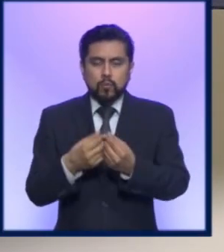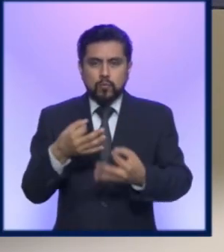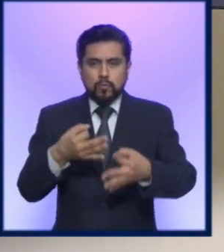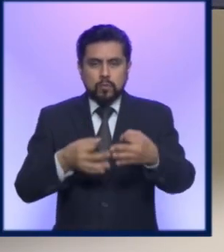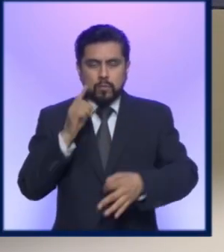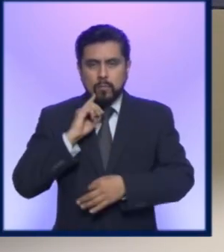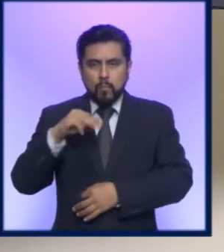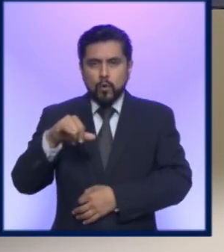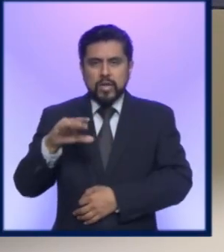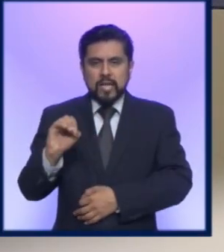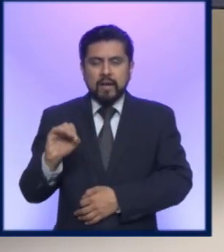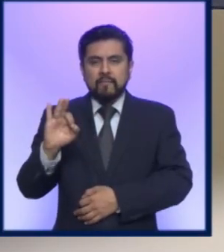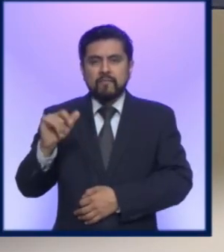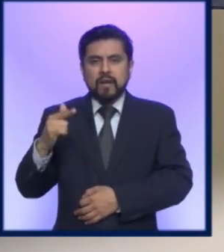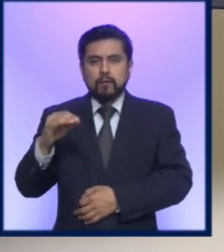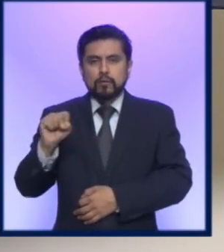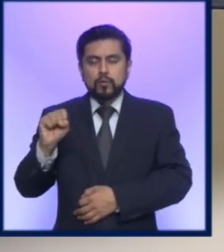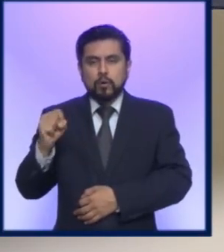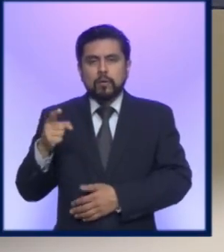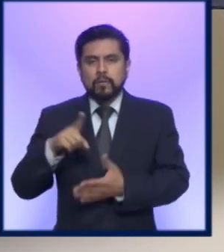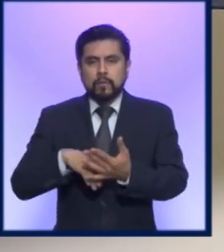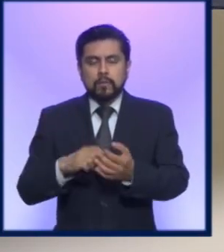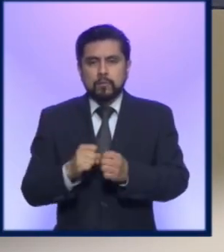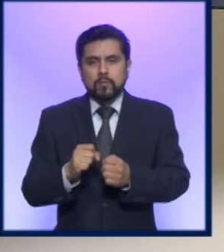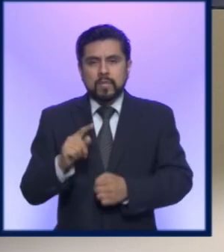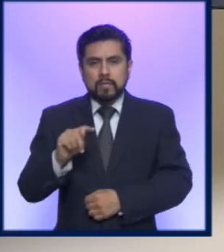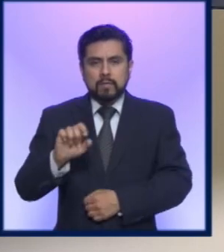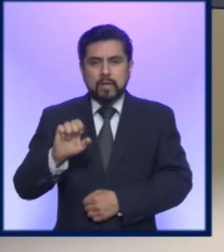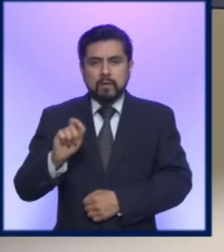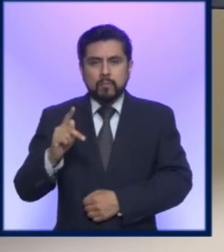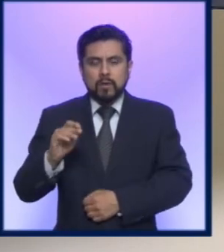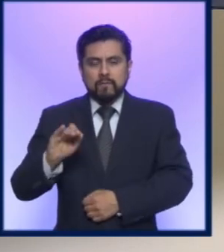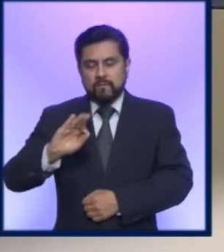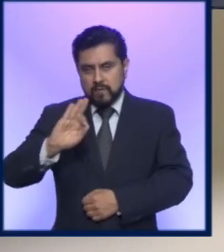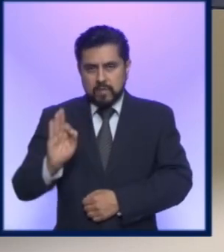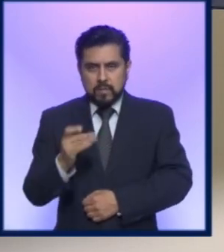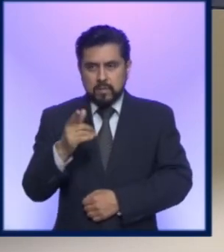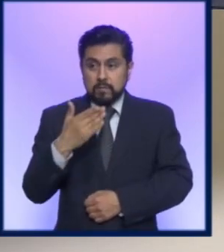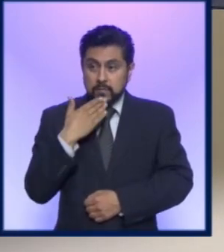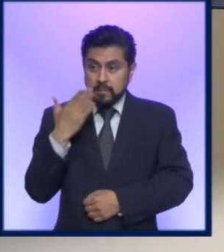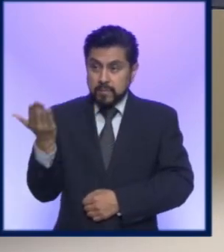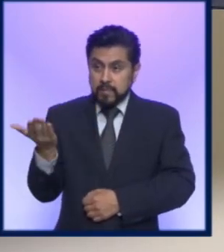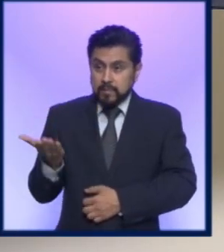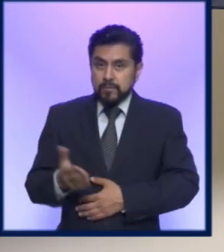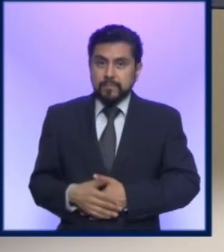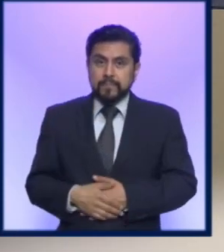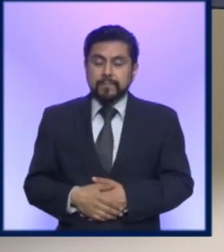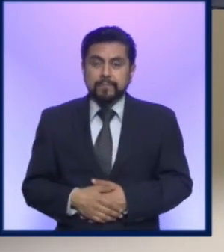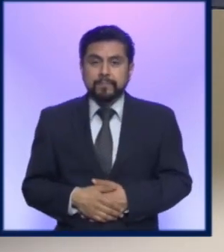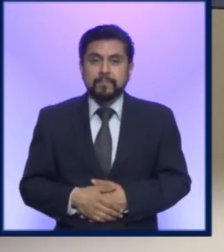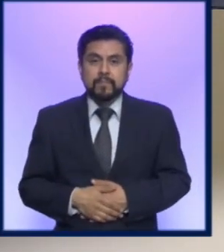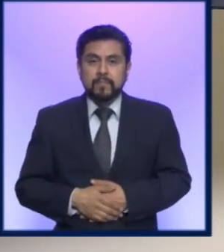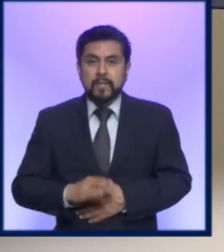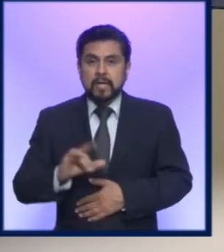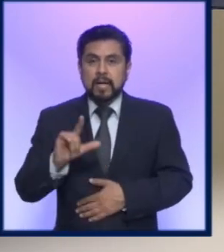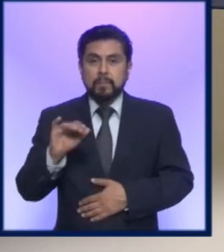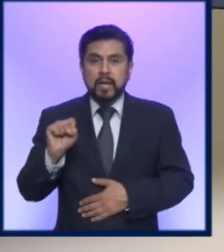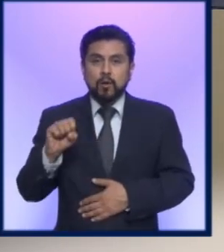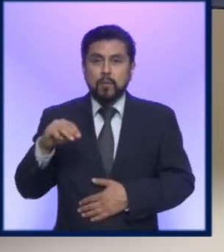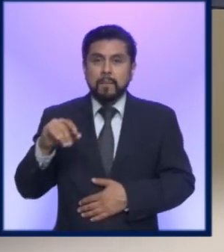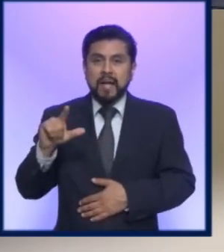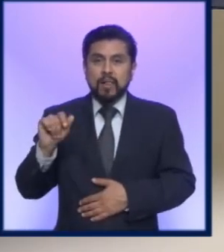fregoso del tribunal electoral del poder judicial de la federación bienvenido maestro Carmelo Maldonado